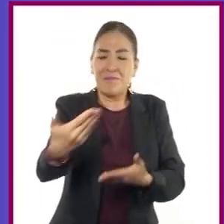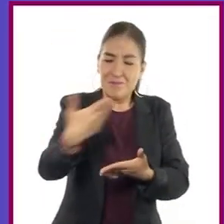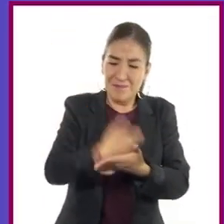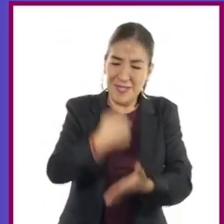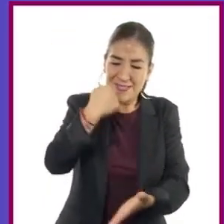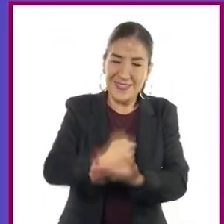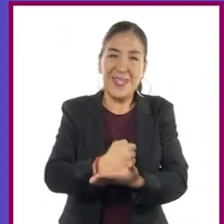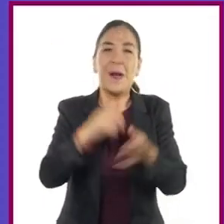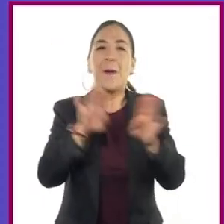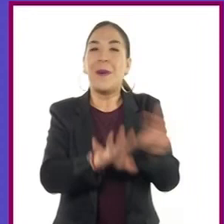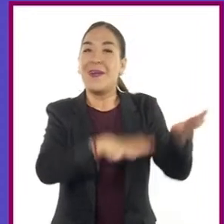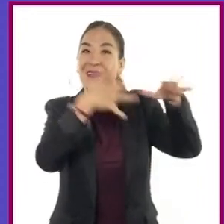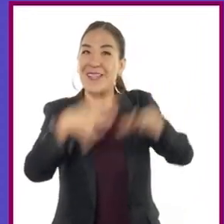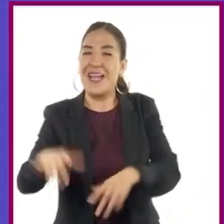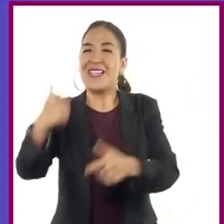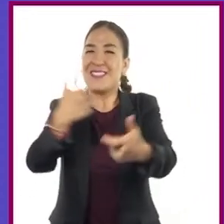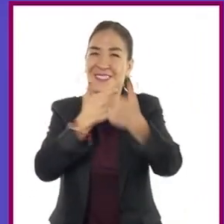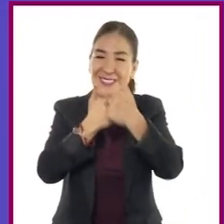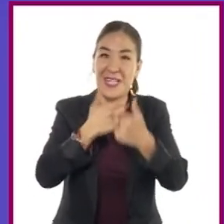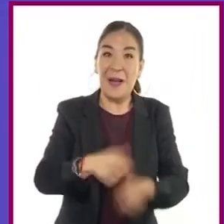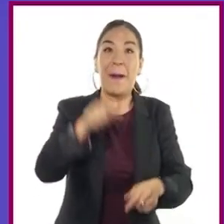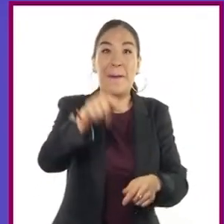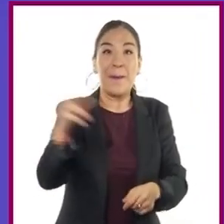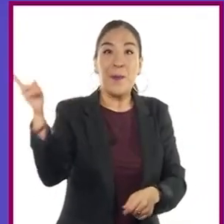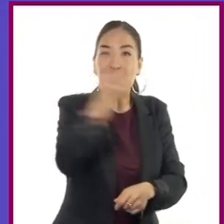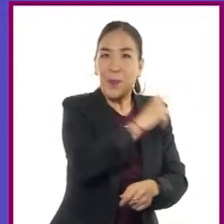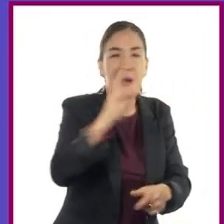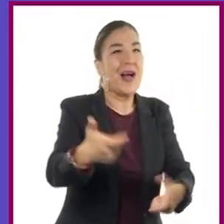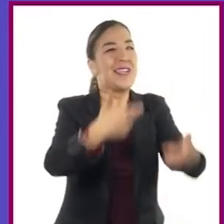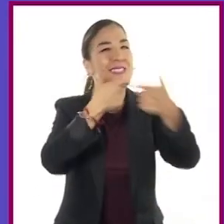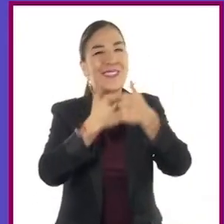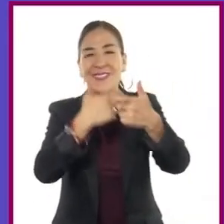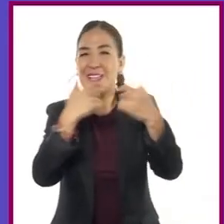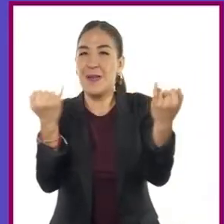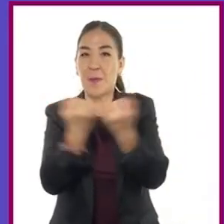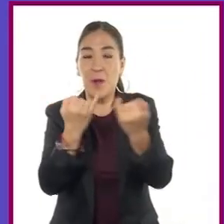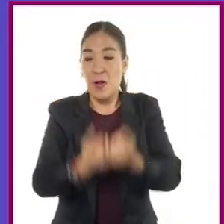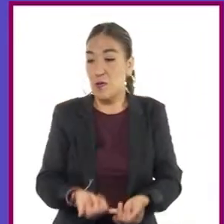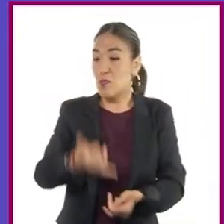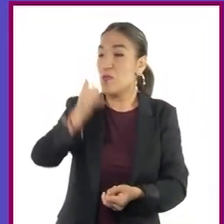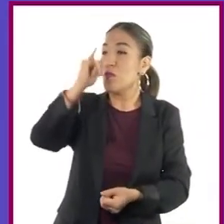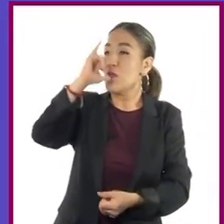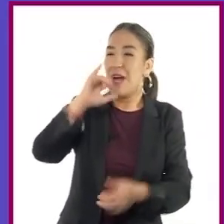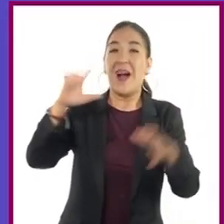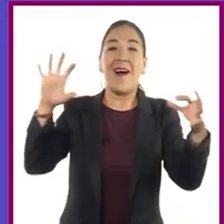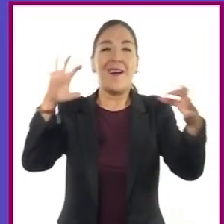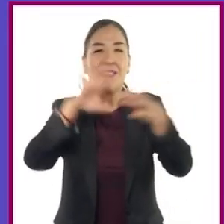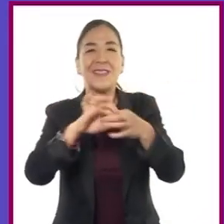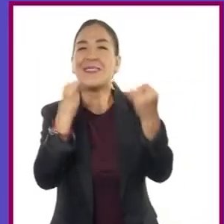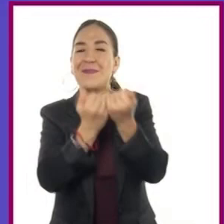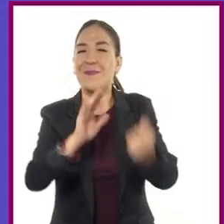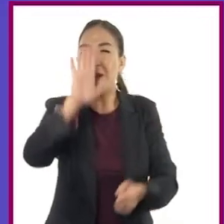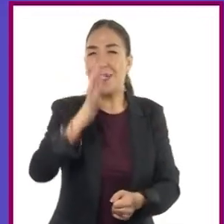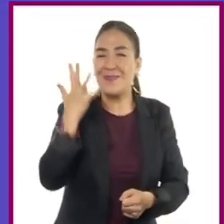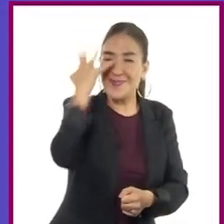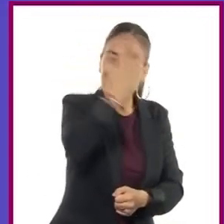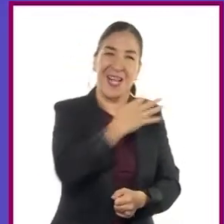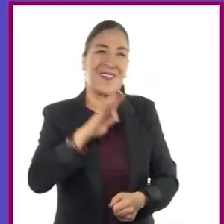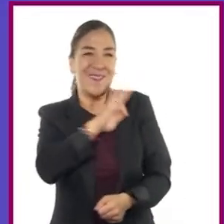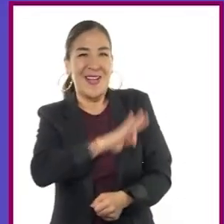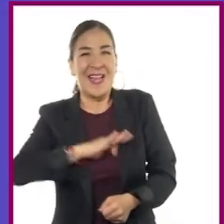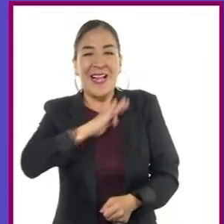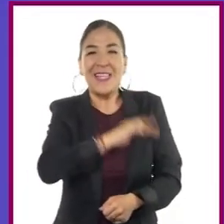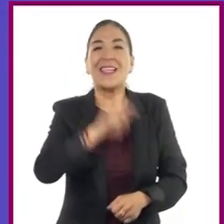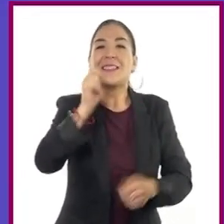mar ríe, el viento ríe, sin que la risa suene a vidrios rotos. Beber y en la embriaguez asir la vida. Bailar el